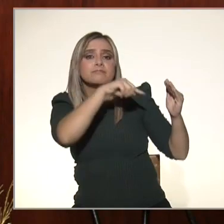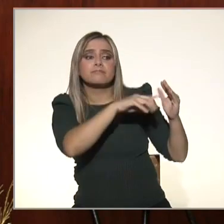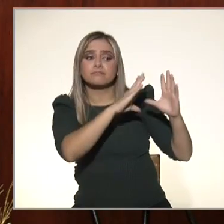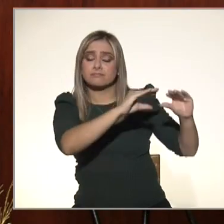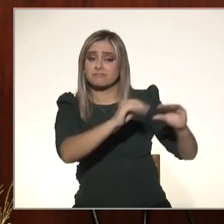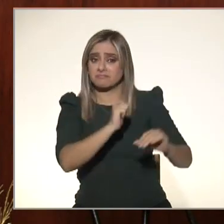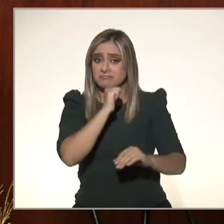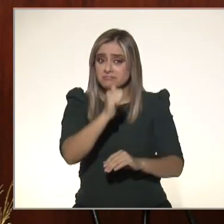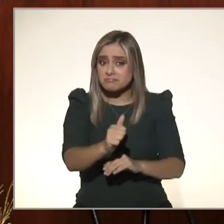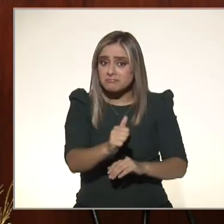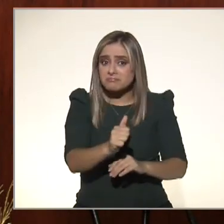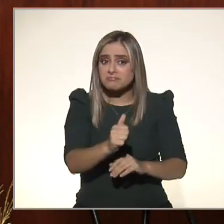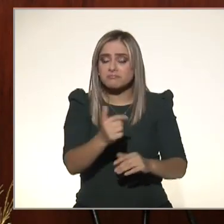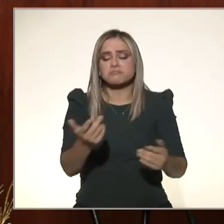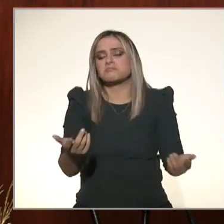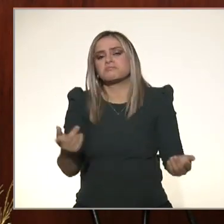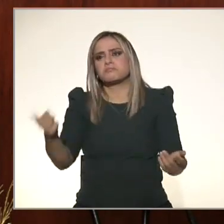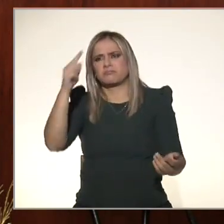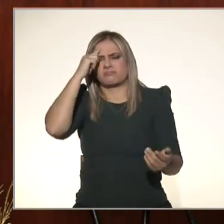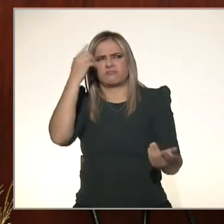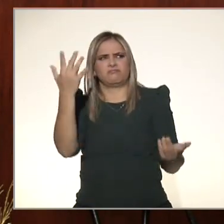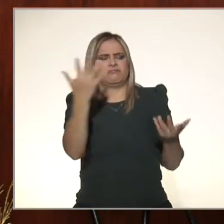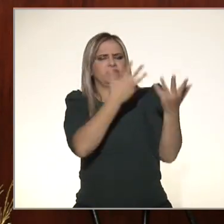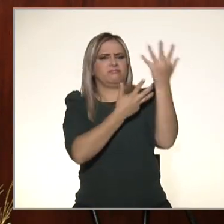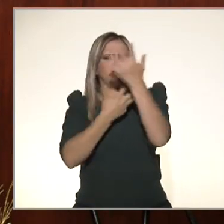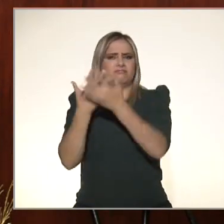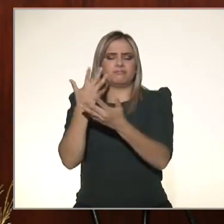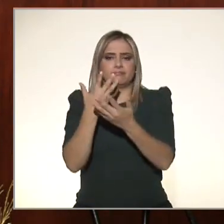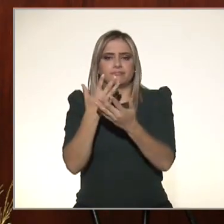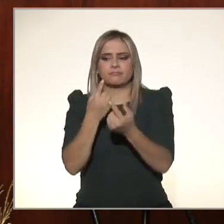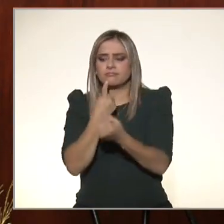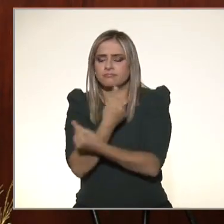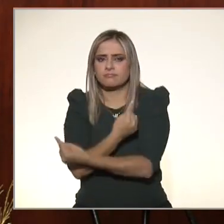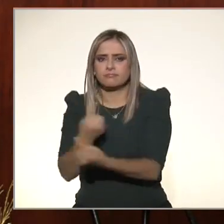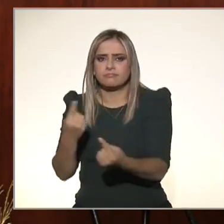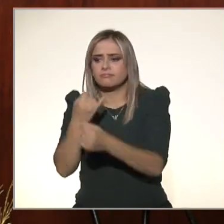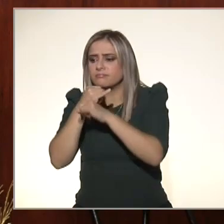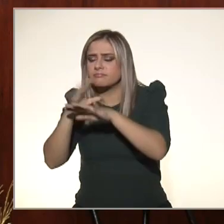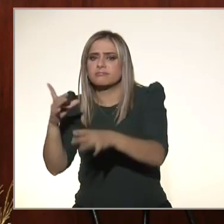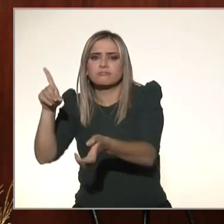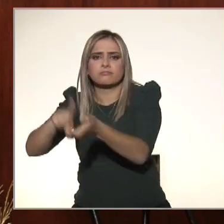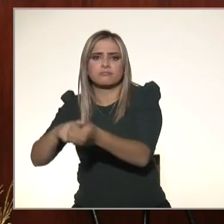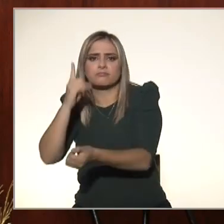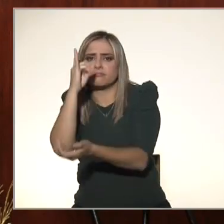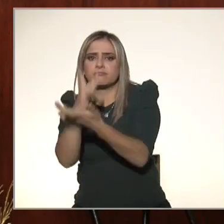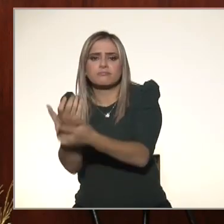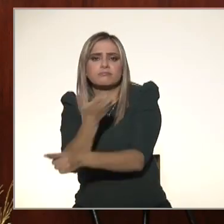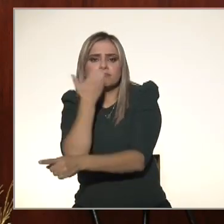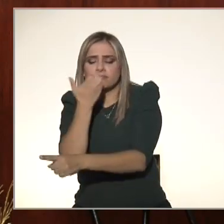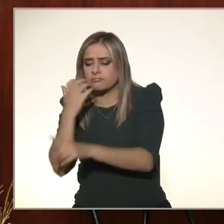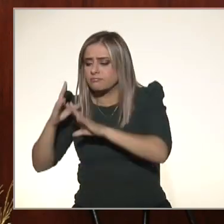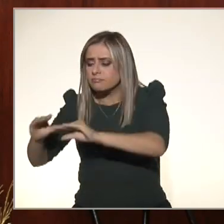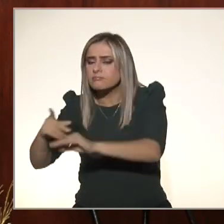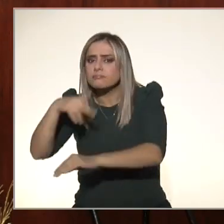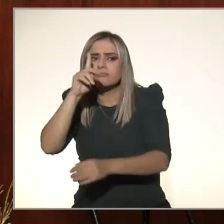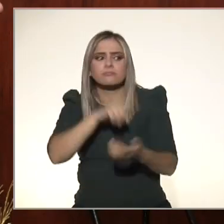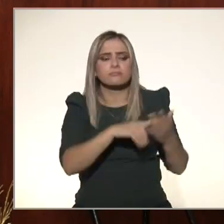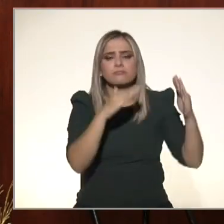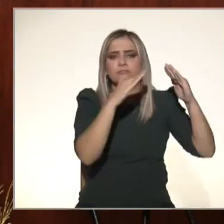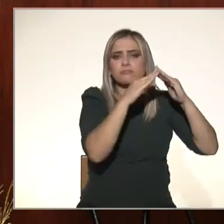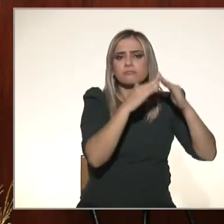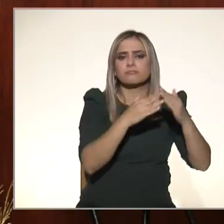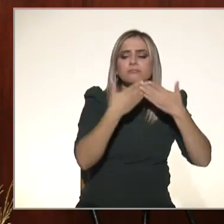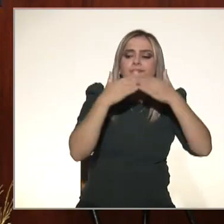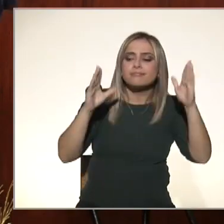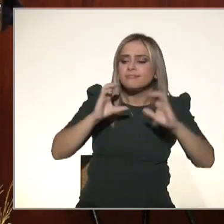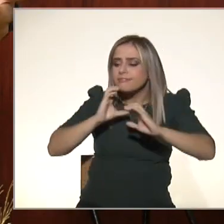situaciones, entonces vamos a estar igual. Al final del día los niños van a tener la información en los colegios, pero en la casa no va a haber la apertura,